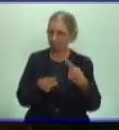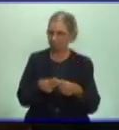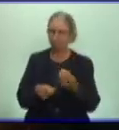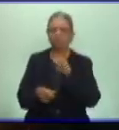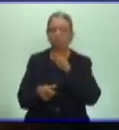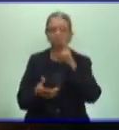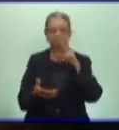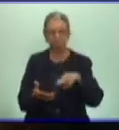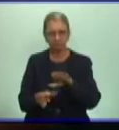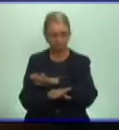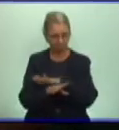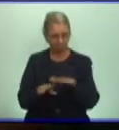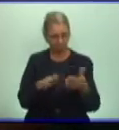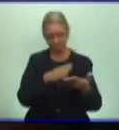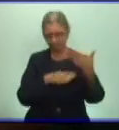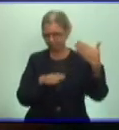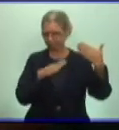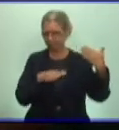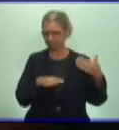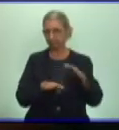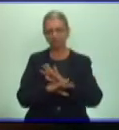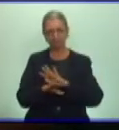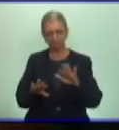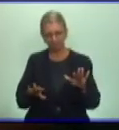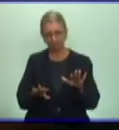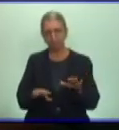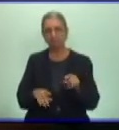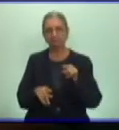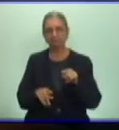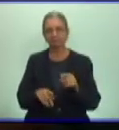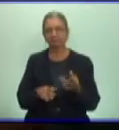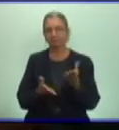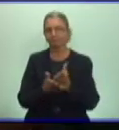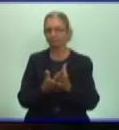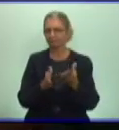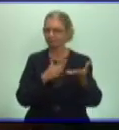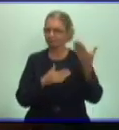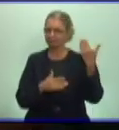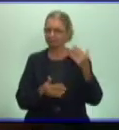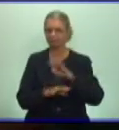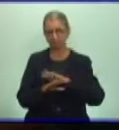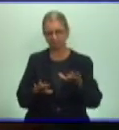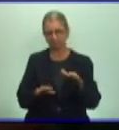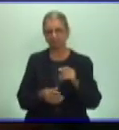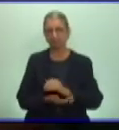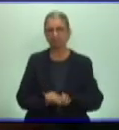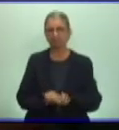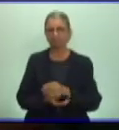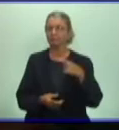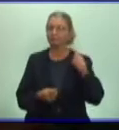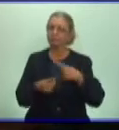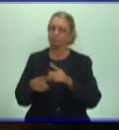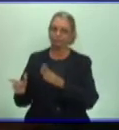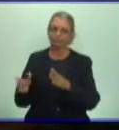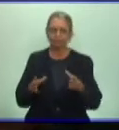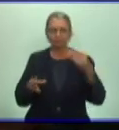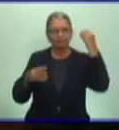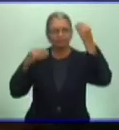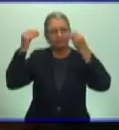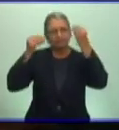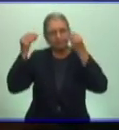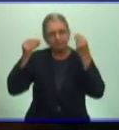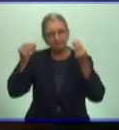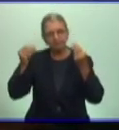está trabajado y evaluado en la asignatura Educación Artística. Asimismo, tenemos preocupaciones con